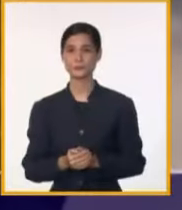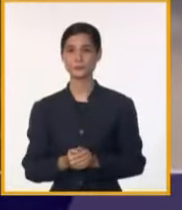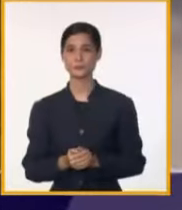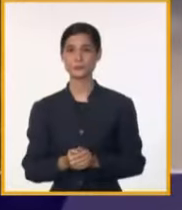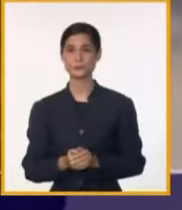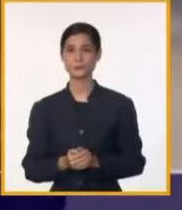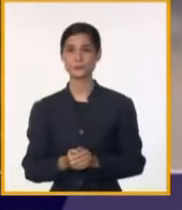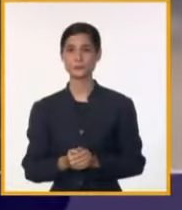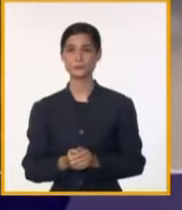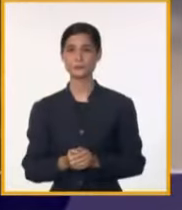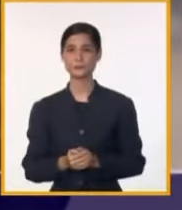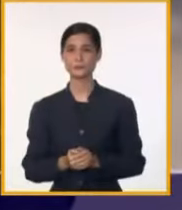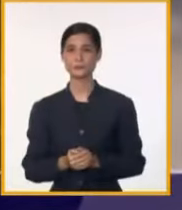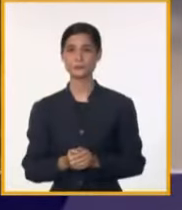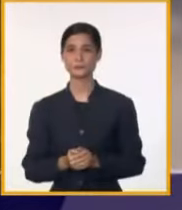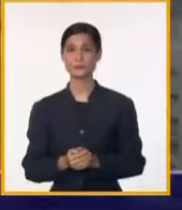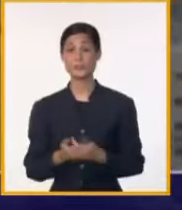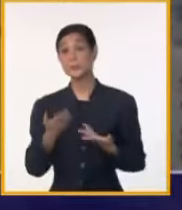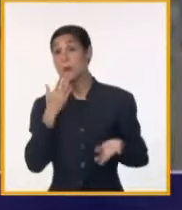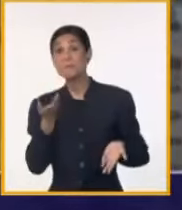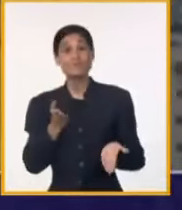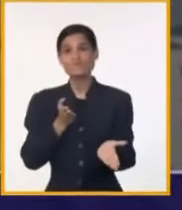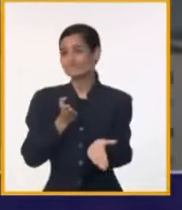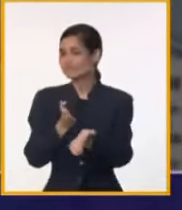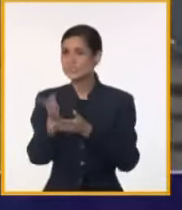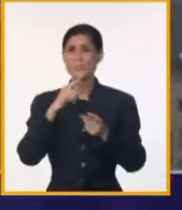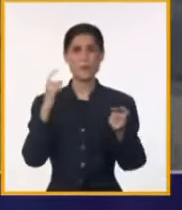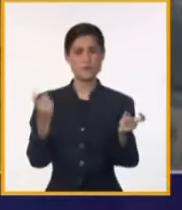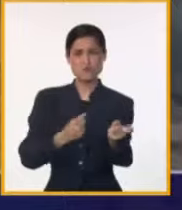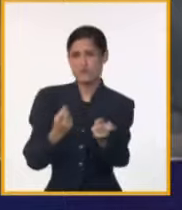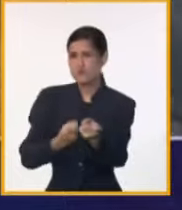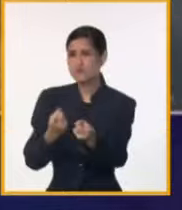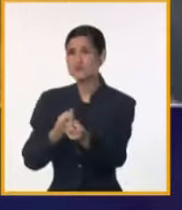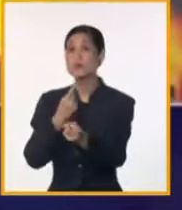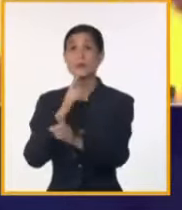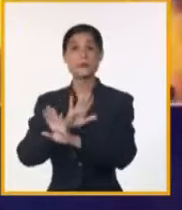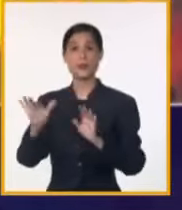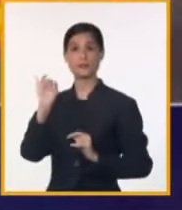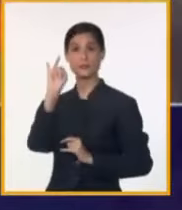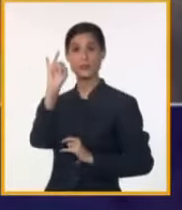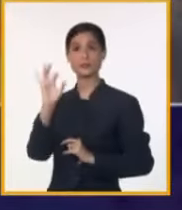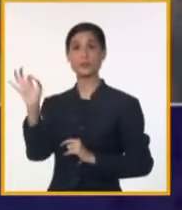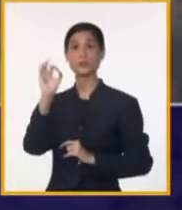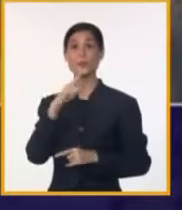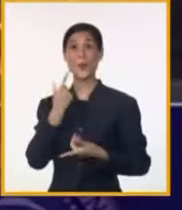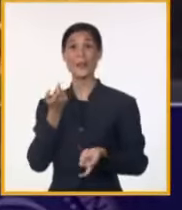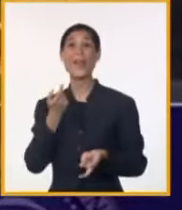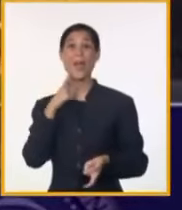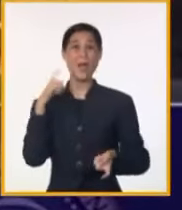anahu con un Estamos en guerra Benjamín etan yahu ordenaba el 7 de octubre atacar